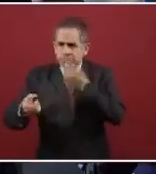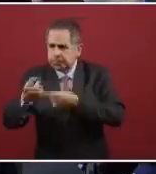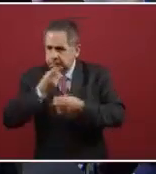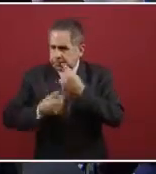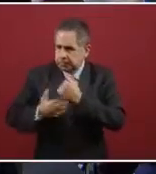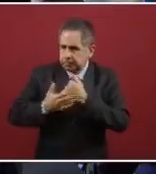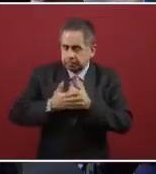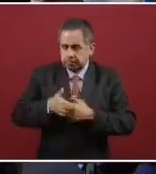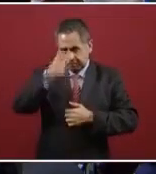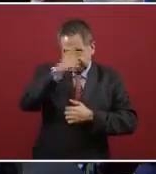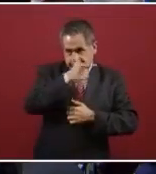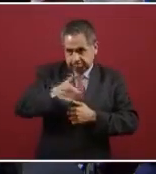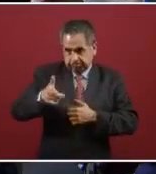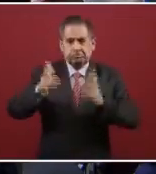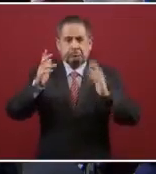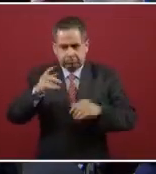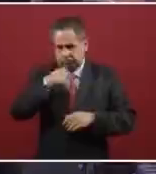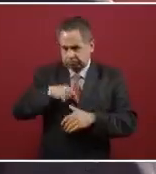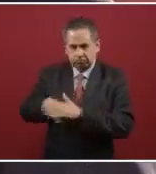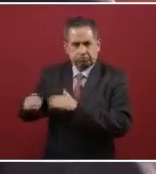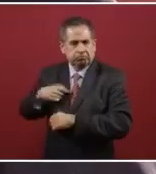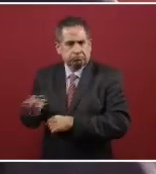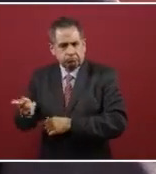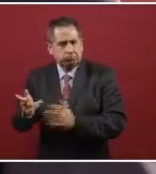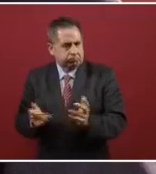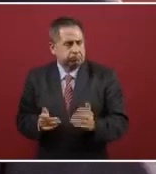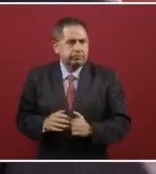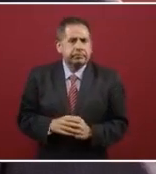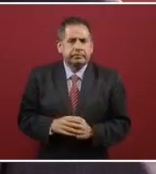conferencias, porque aquí lo que